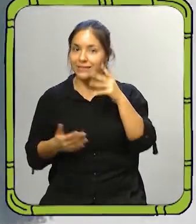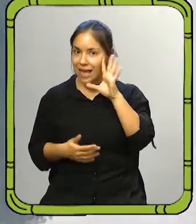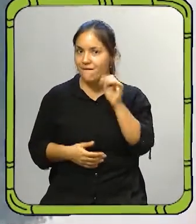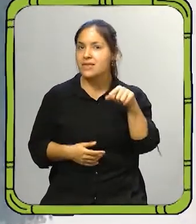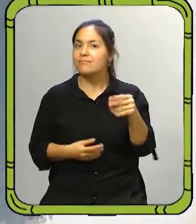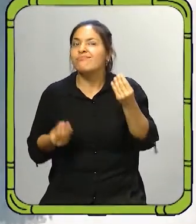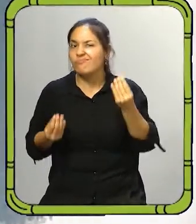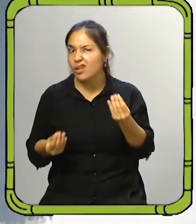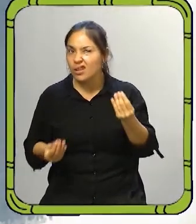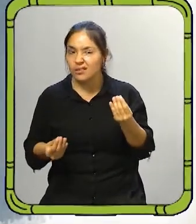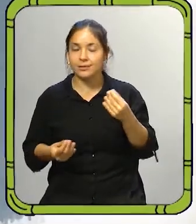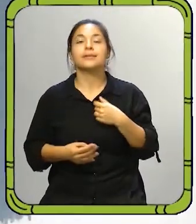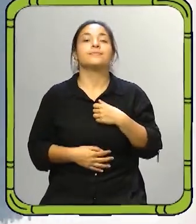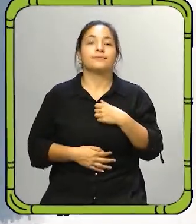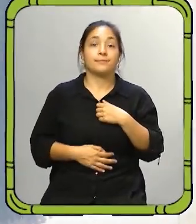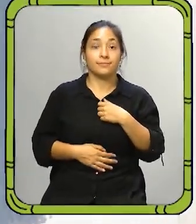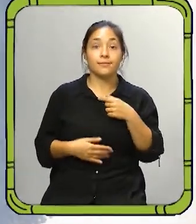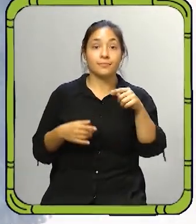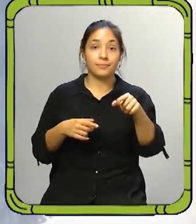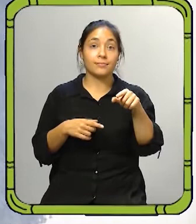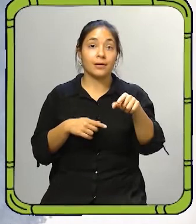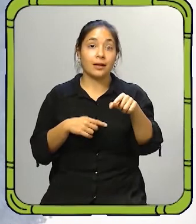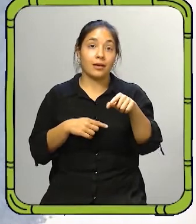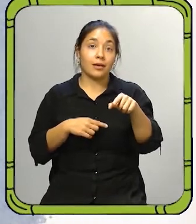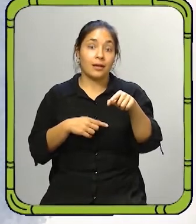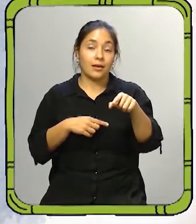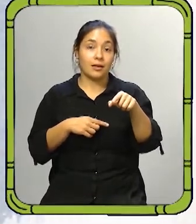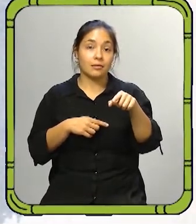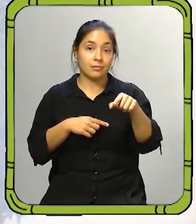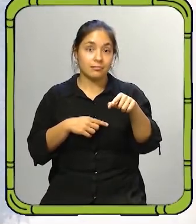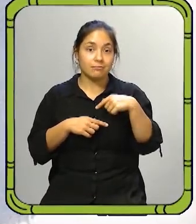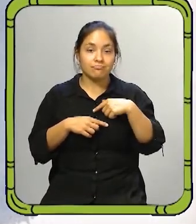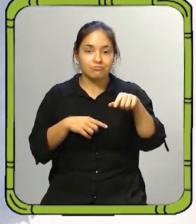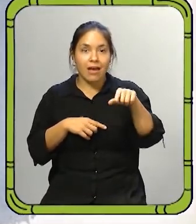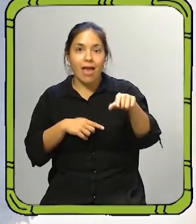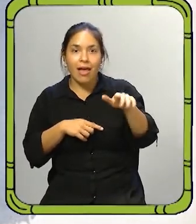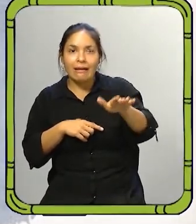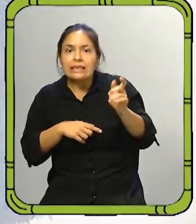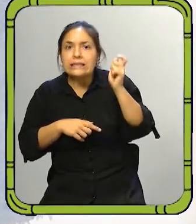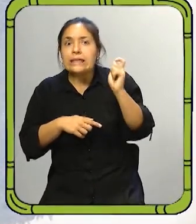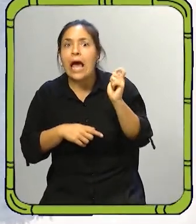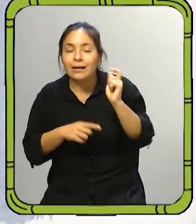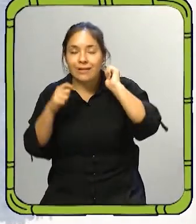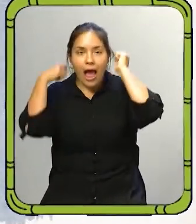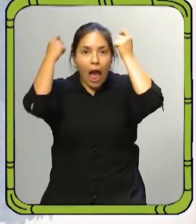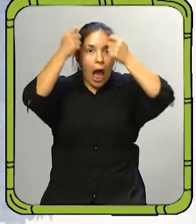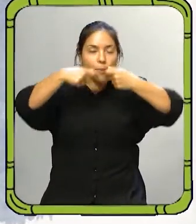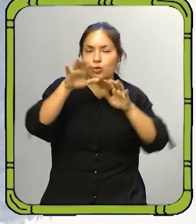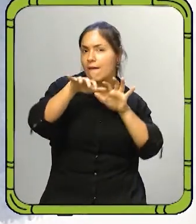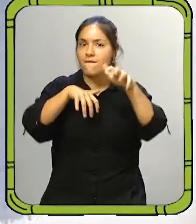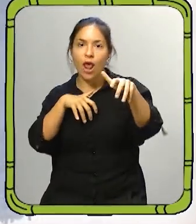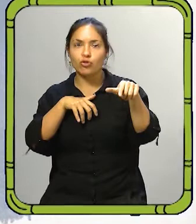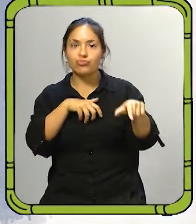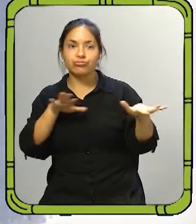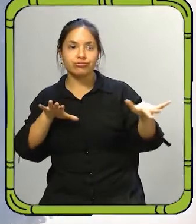Bueno, se decía que era la mismísima Caperucita Feroz. No.